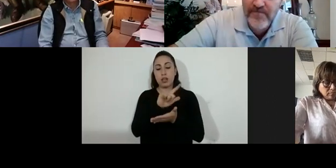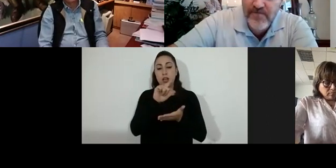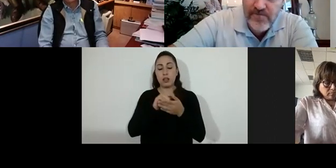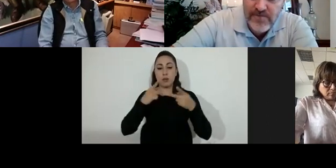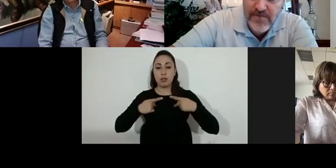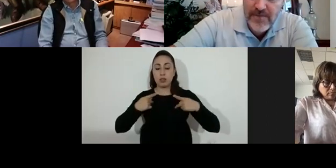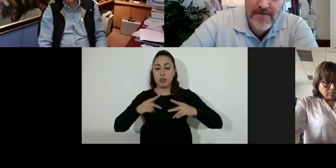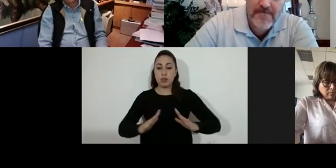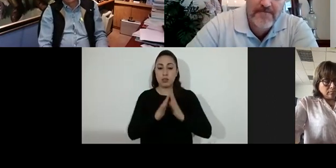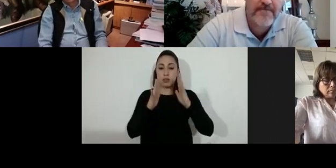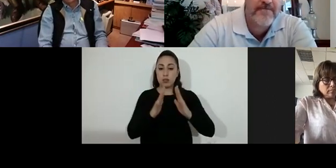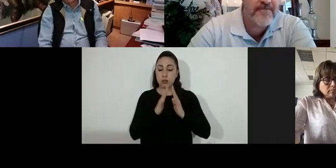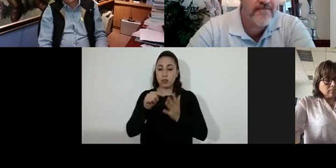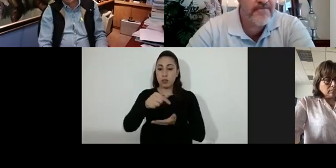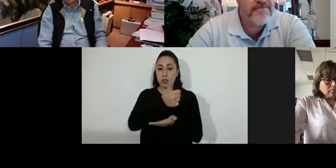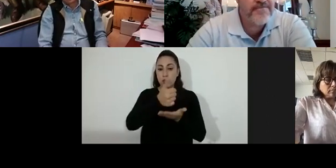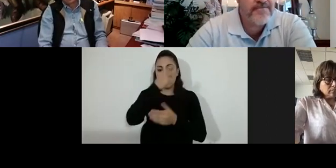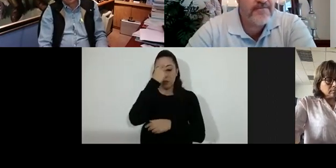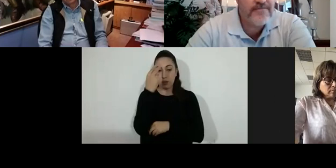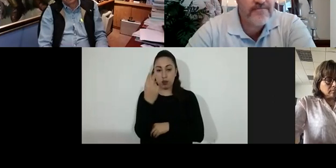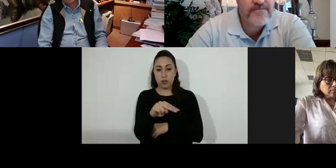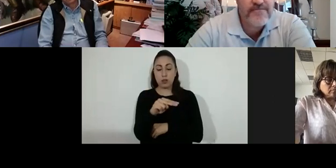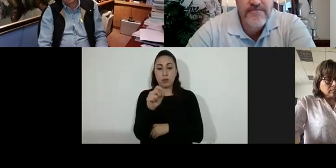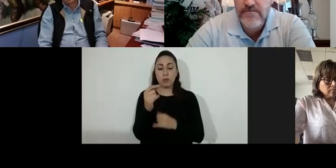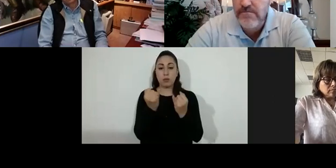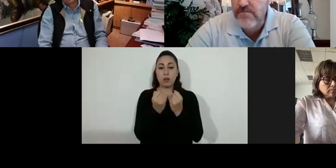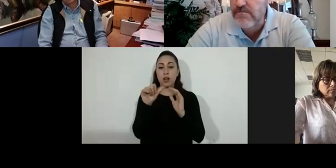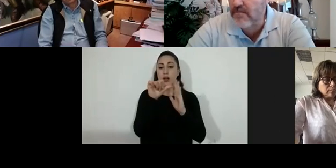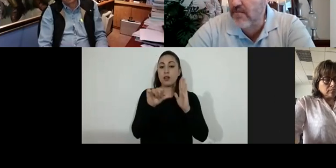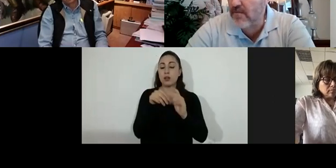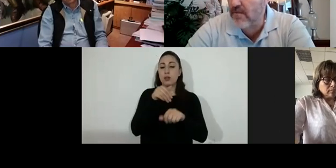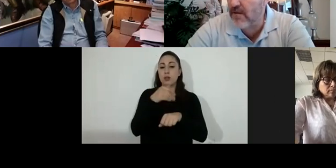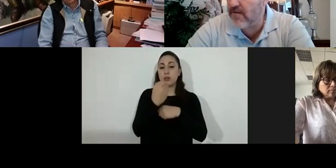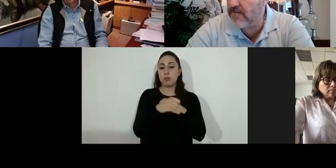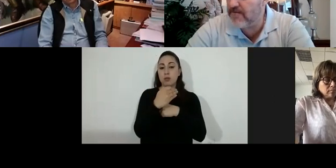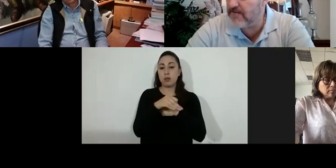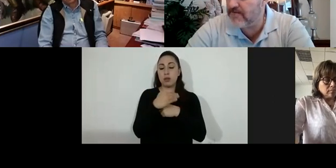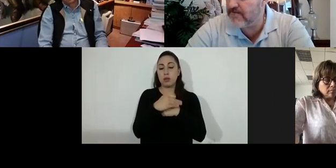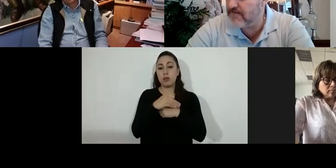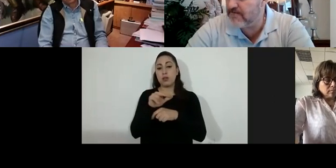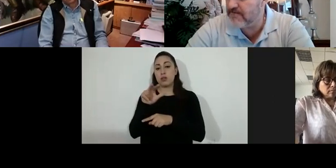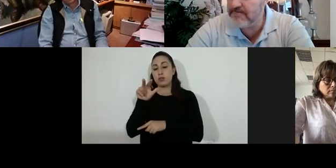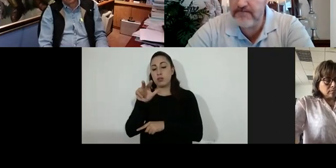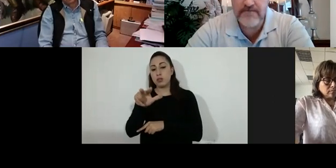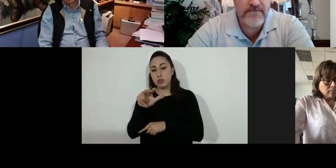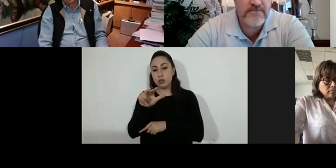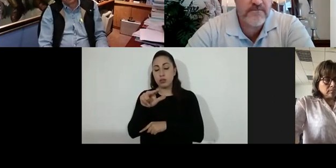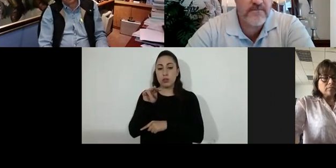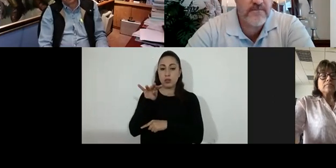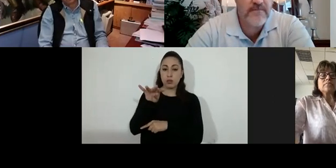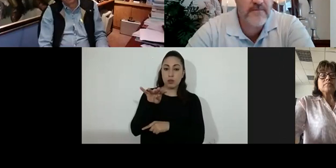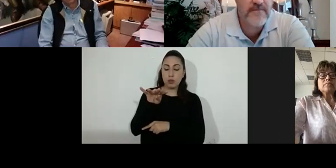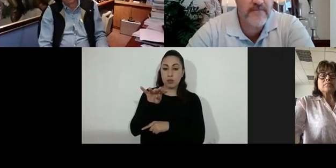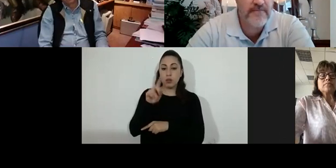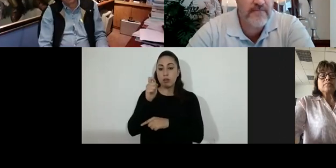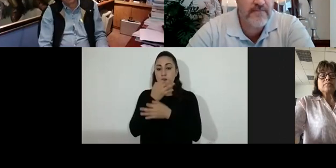Ciudadana de la Ciudad de México, así como los artículos transitorios 18º y 19º al decreto por